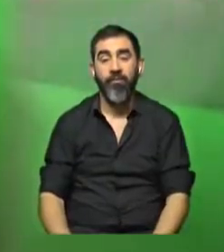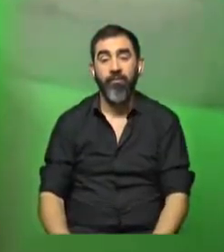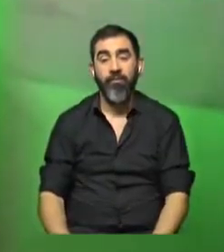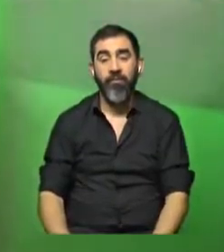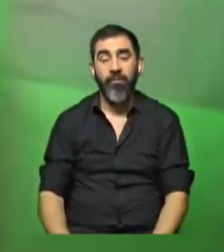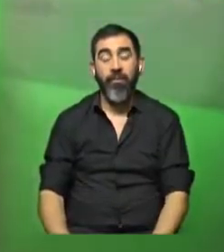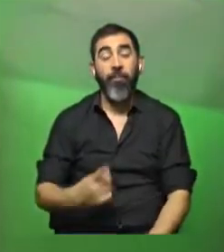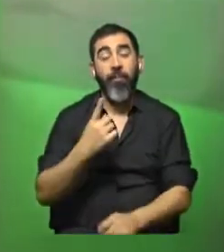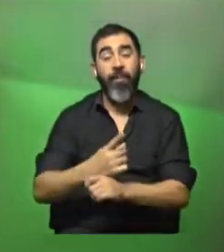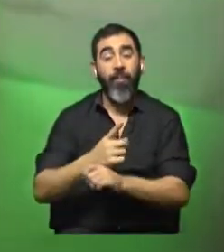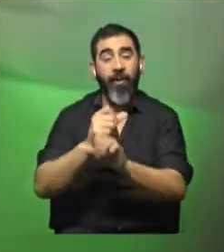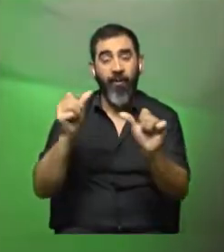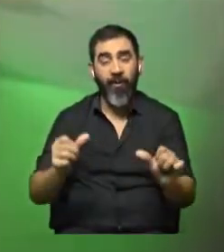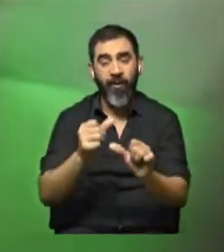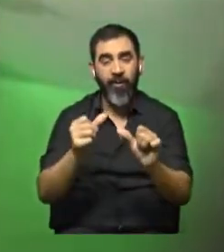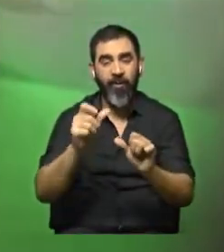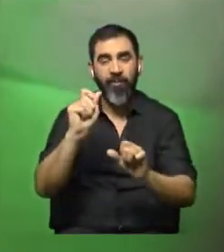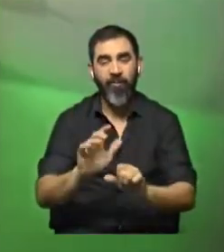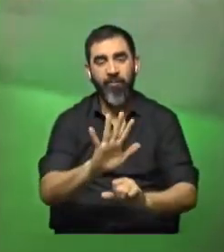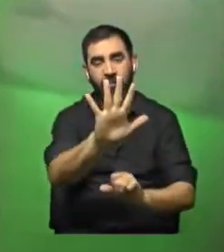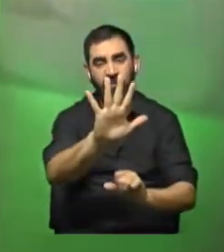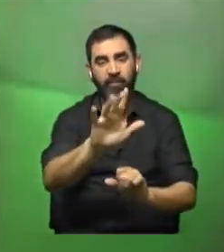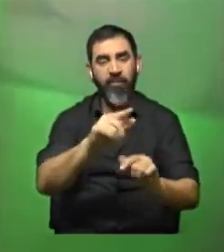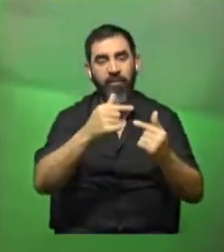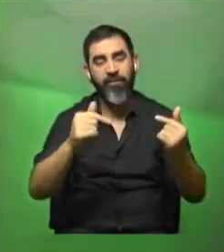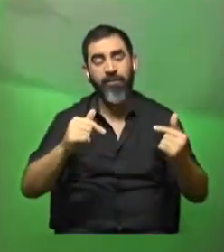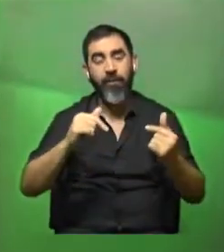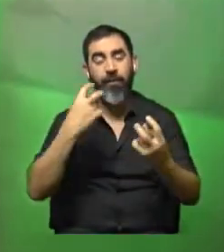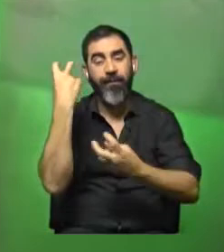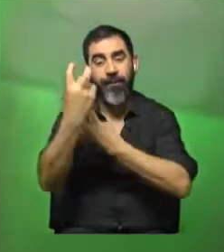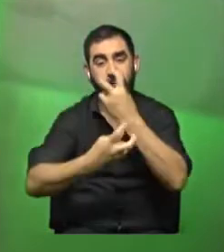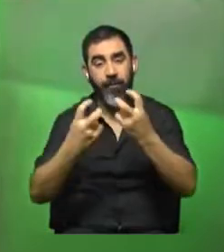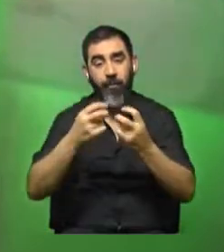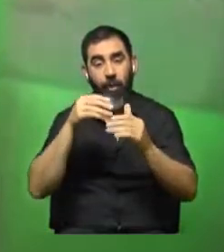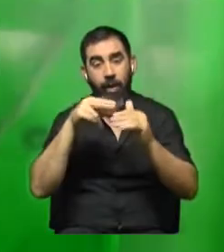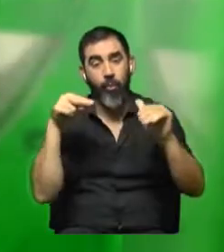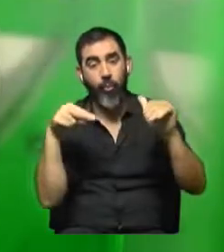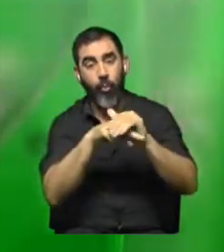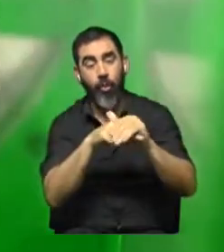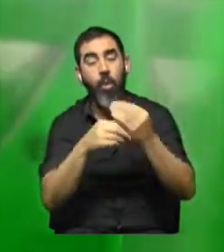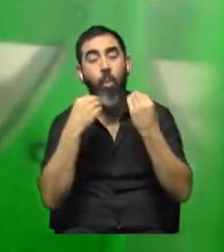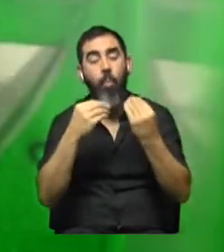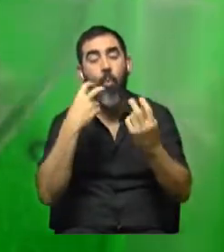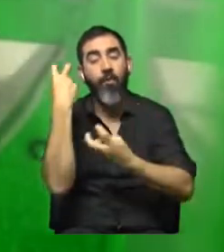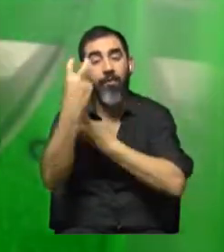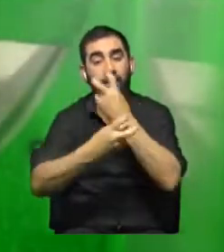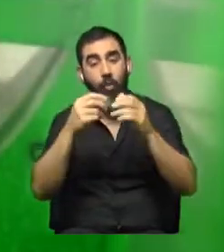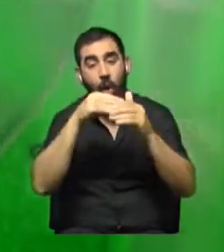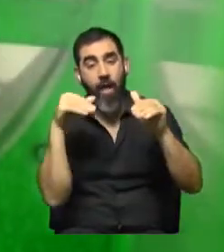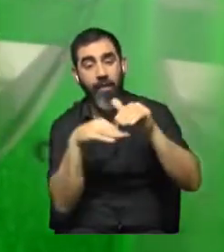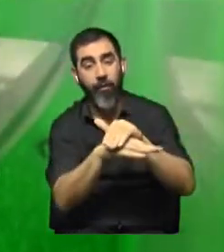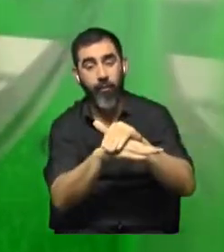Lo primero que hicimos en la parte cuantitativa fue caracterizar el flujo adentro del túnel, o sea, ver cómo se comporta el viento adentro del